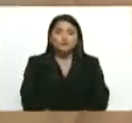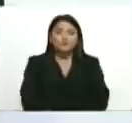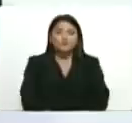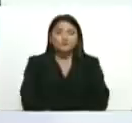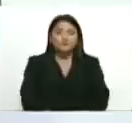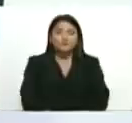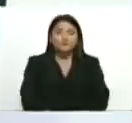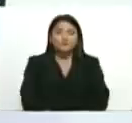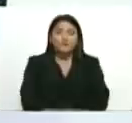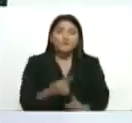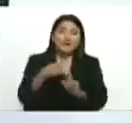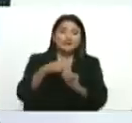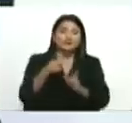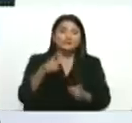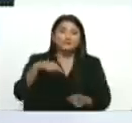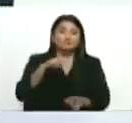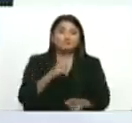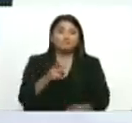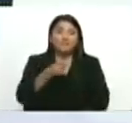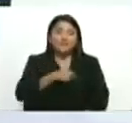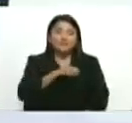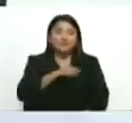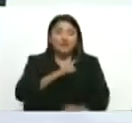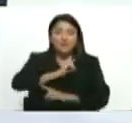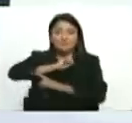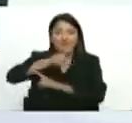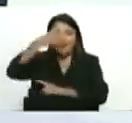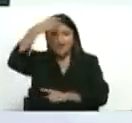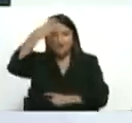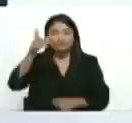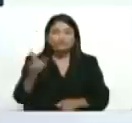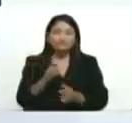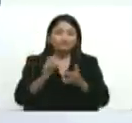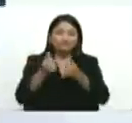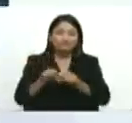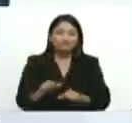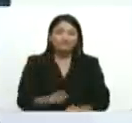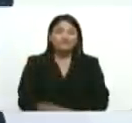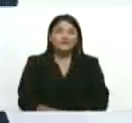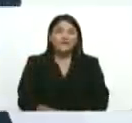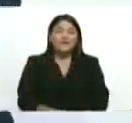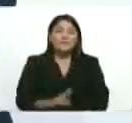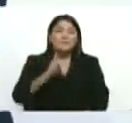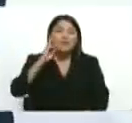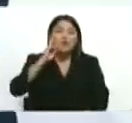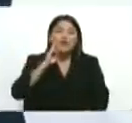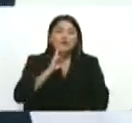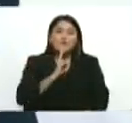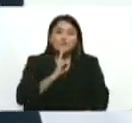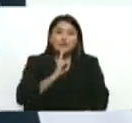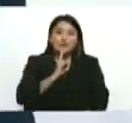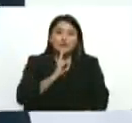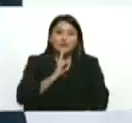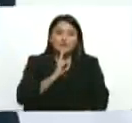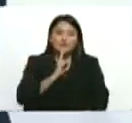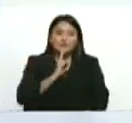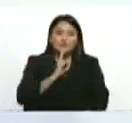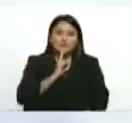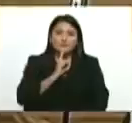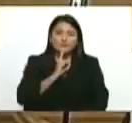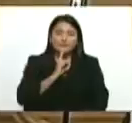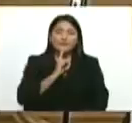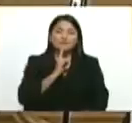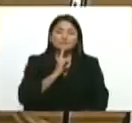acabar con el imperio español, fue la espada de Simón Bolívar, libertador del